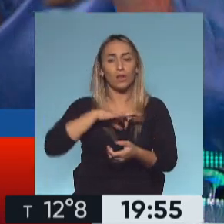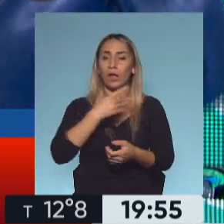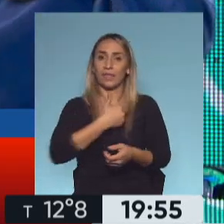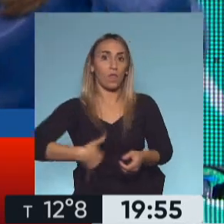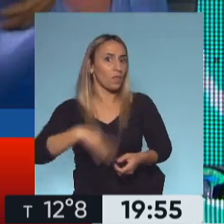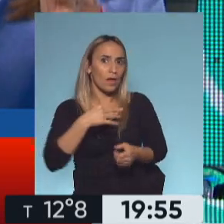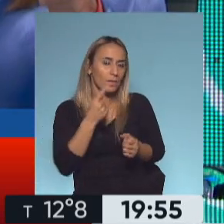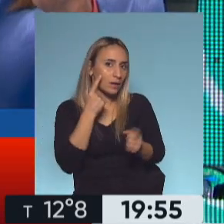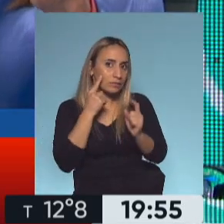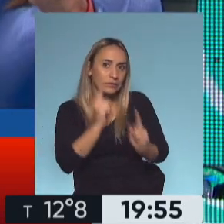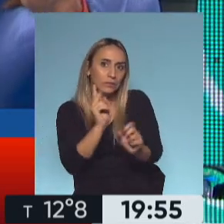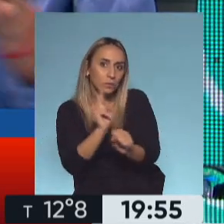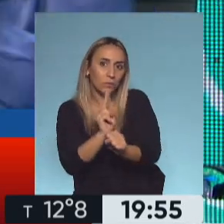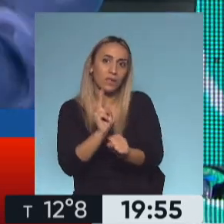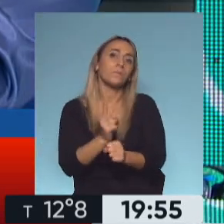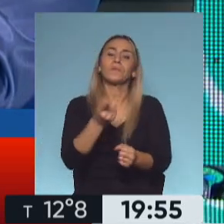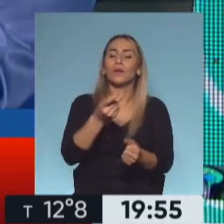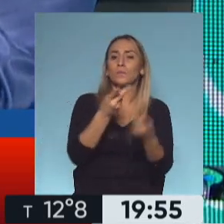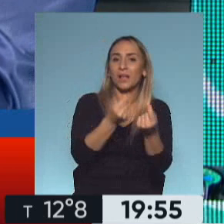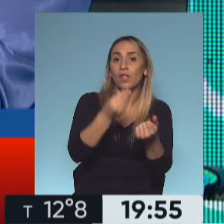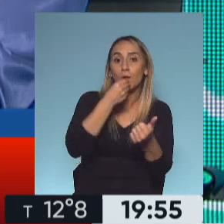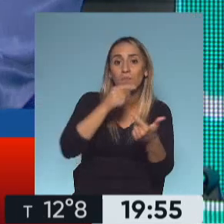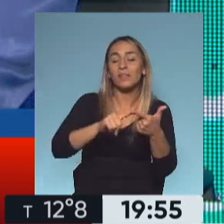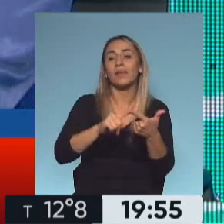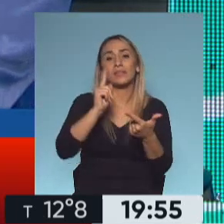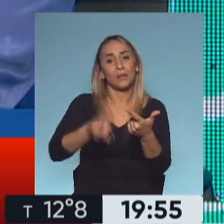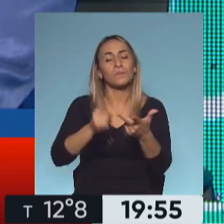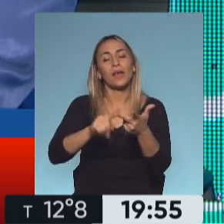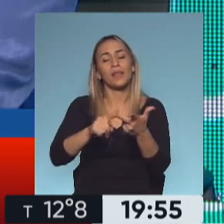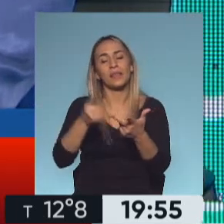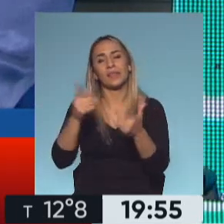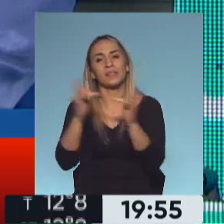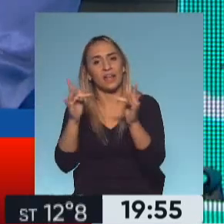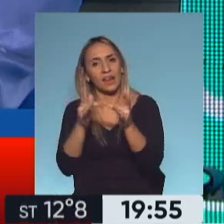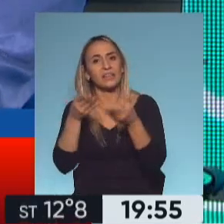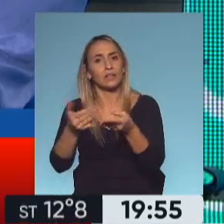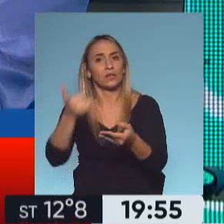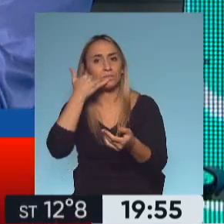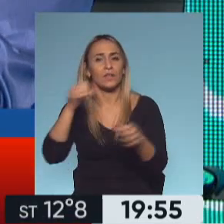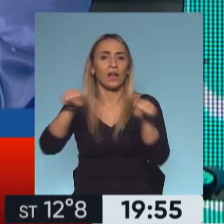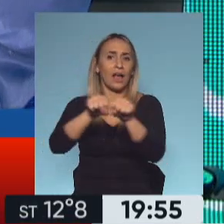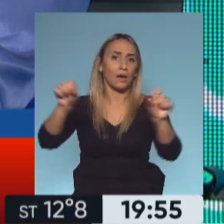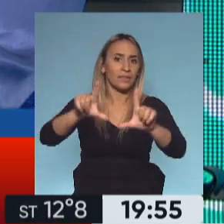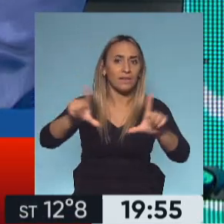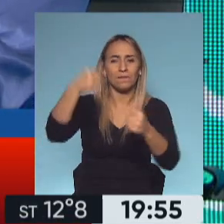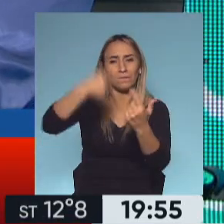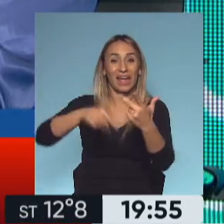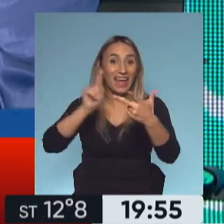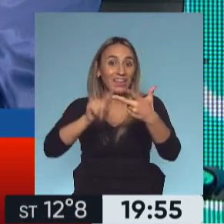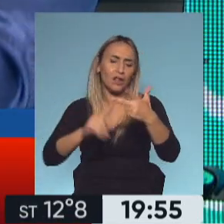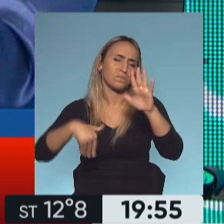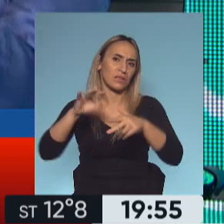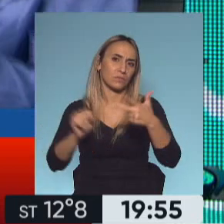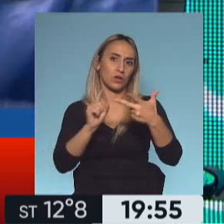alimentos, tarifas justas y razonables, sí. Y el tercer combo, telefonía móvil, internet y servicio de televisión por cable, como el tercer componente más